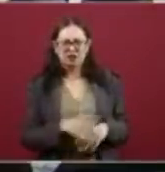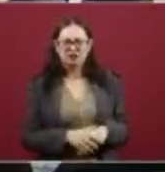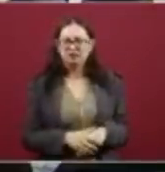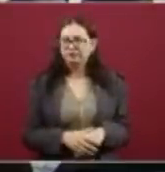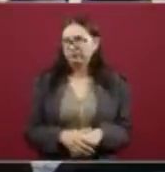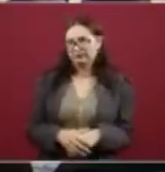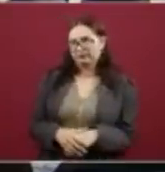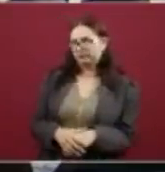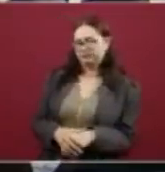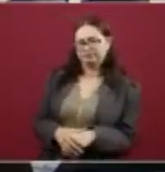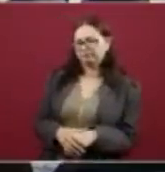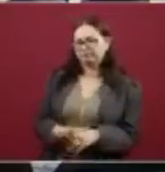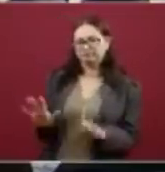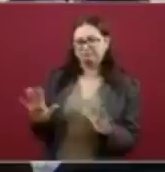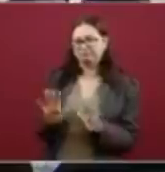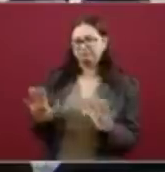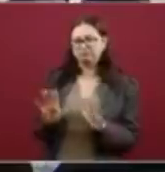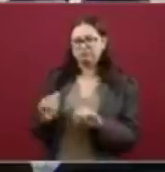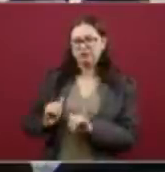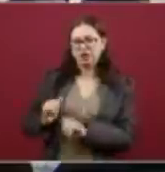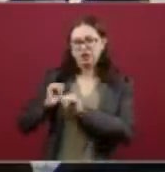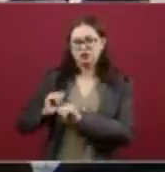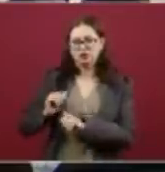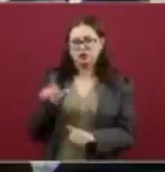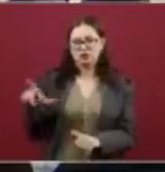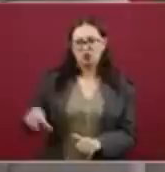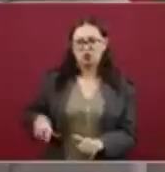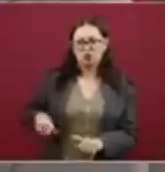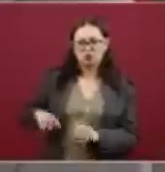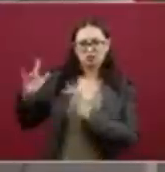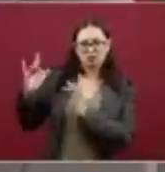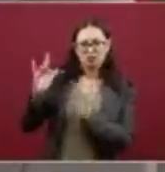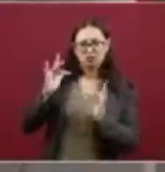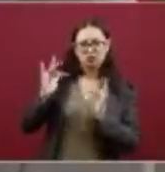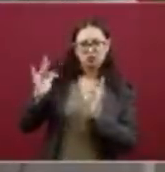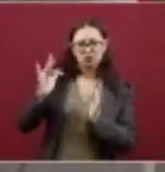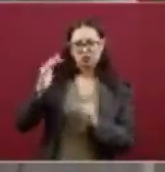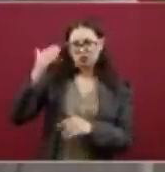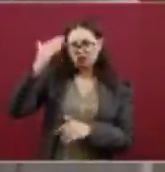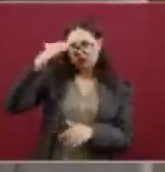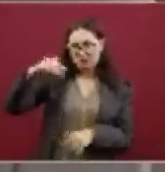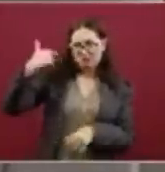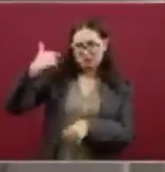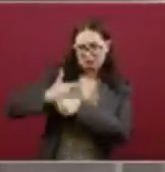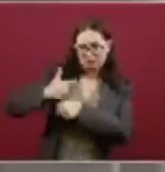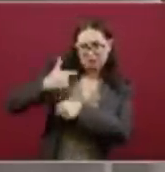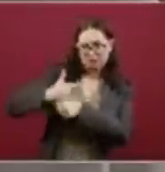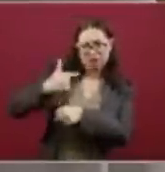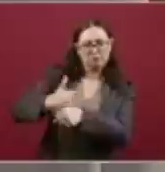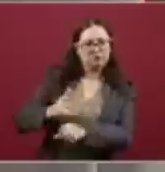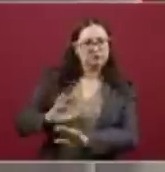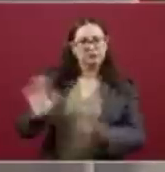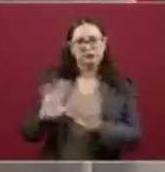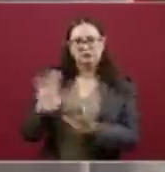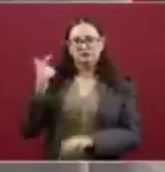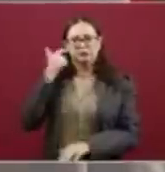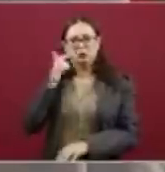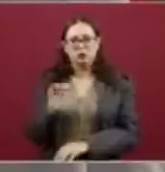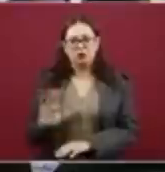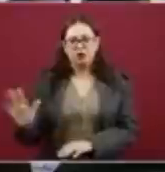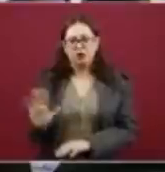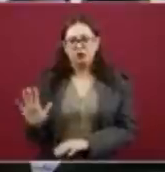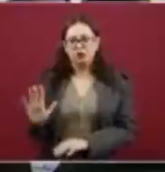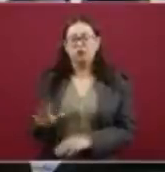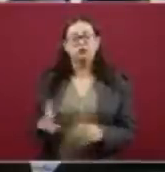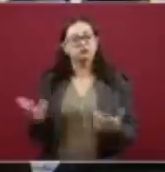que dicen que no quieren que la autoridad sepa dónde se encuentra. Es un tema de fondo, no es un asunto